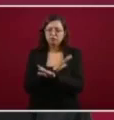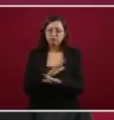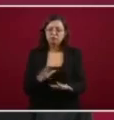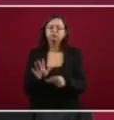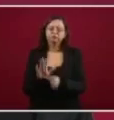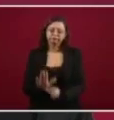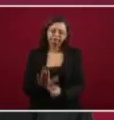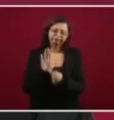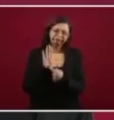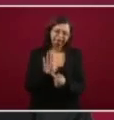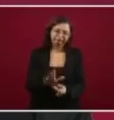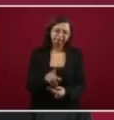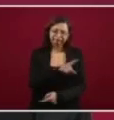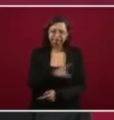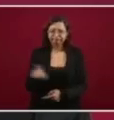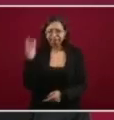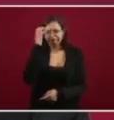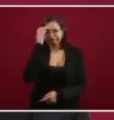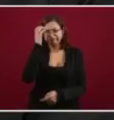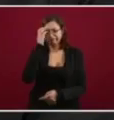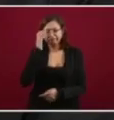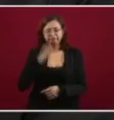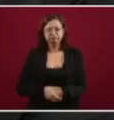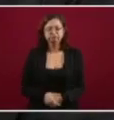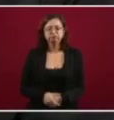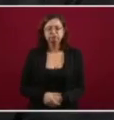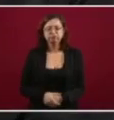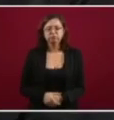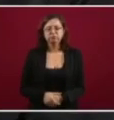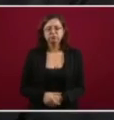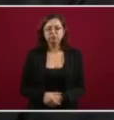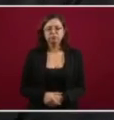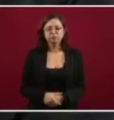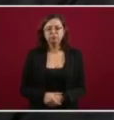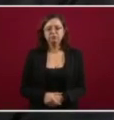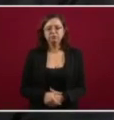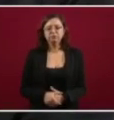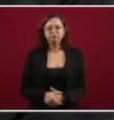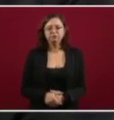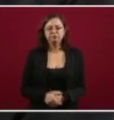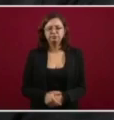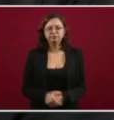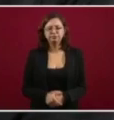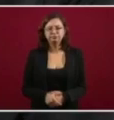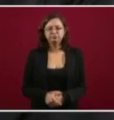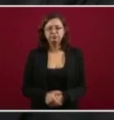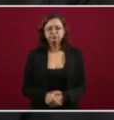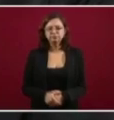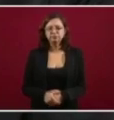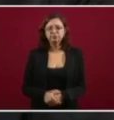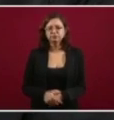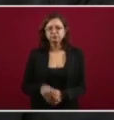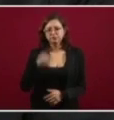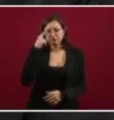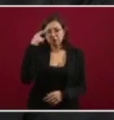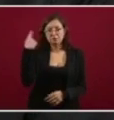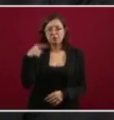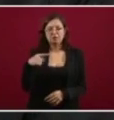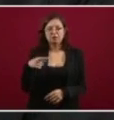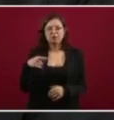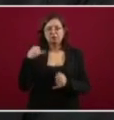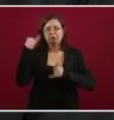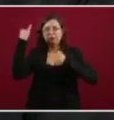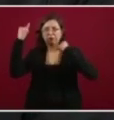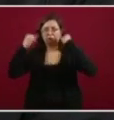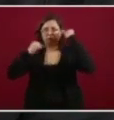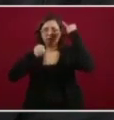se va a dar a conocer, para que no se elaboren hipótesis